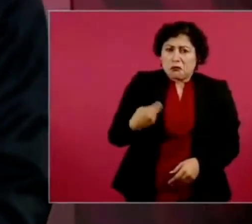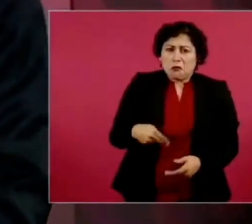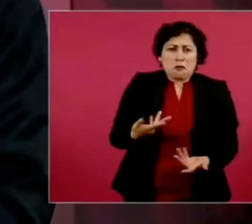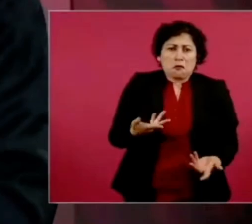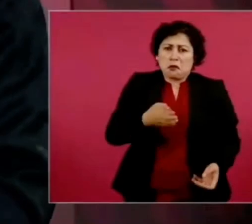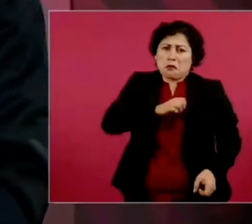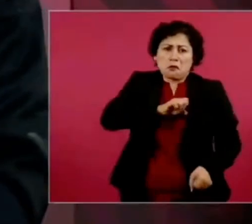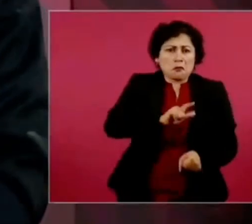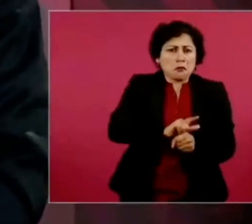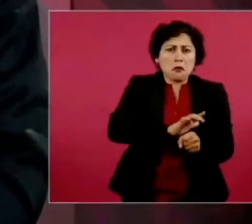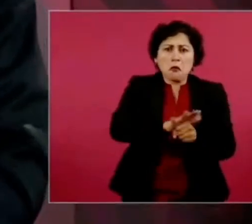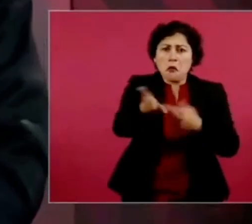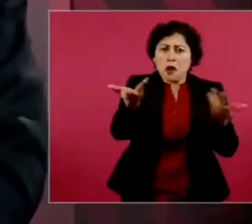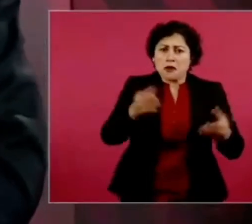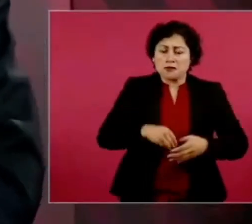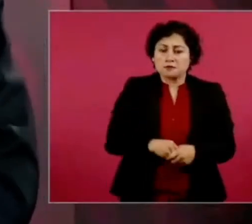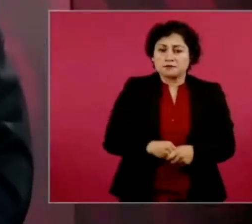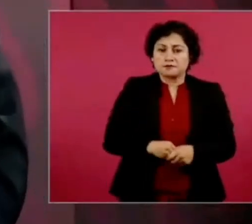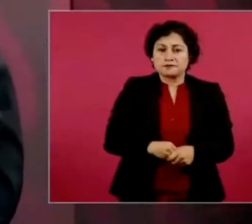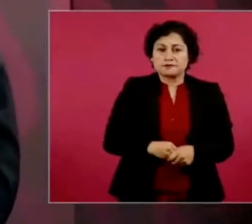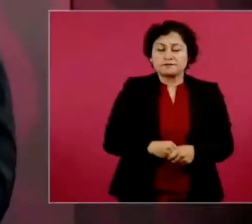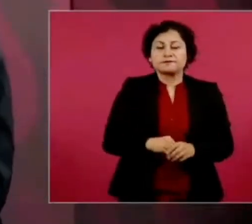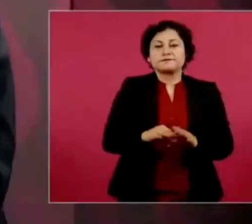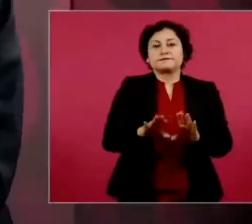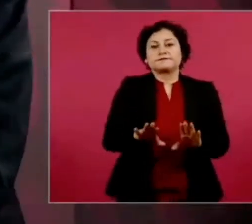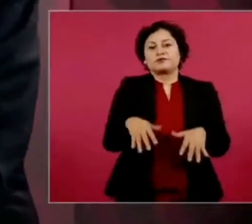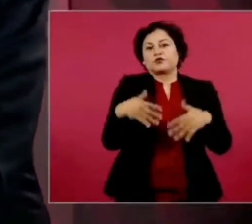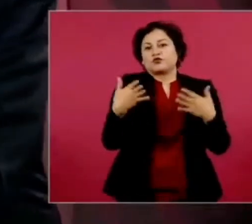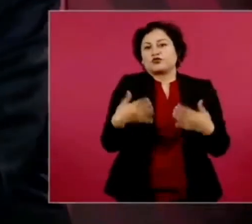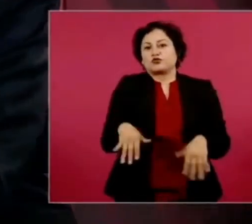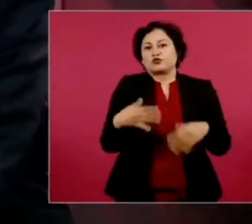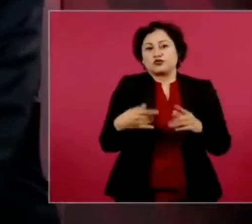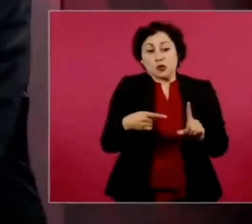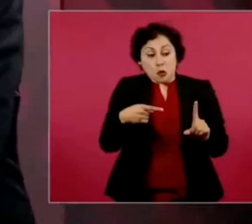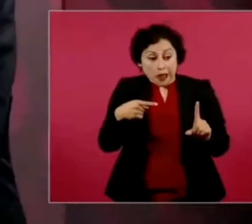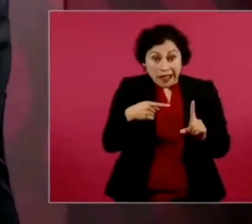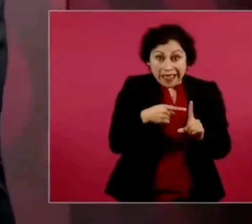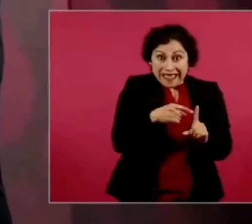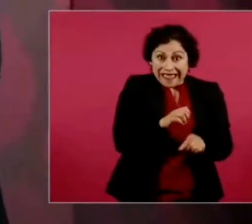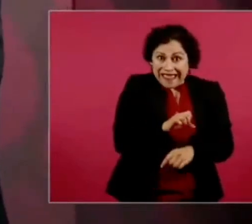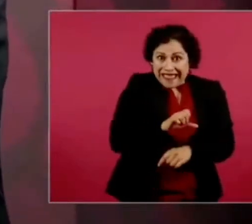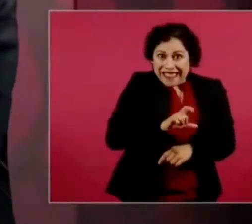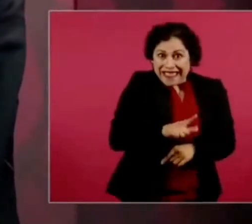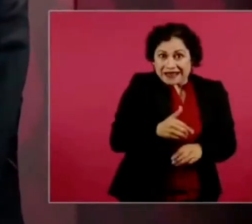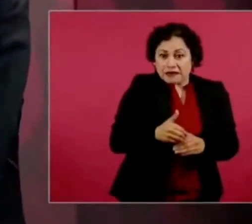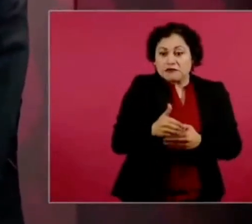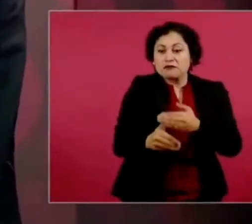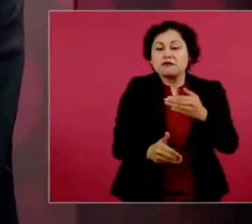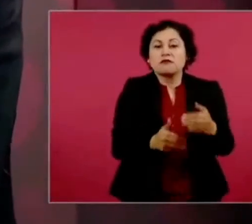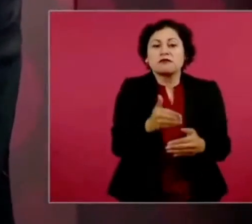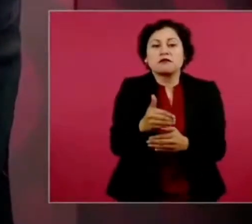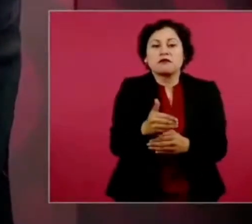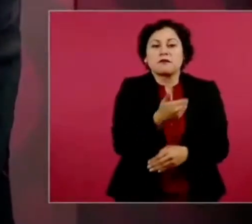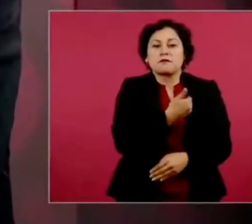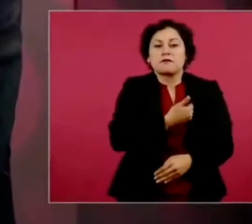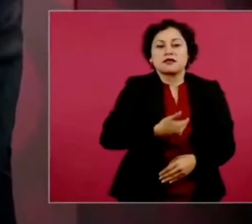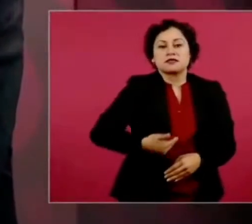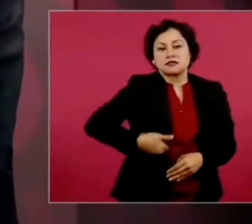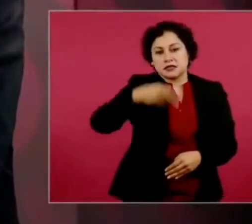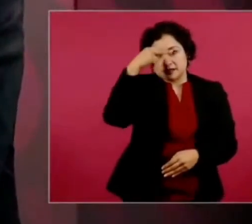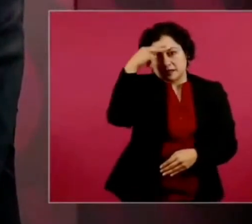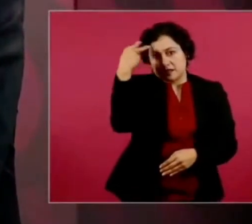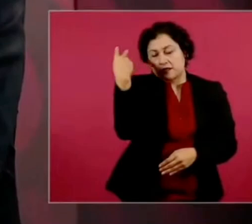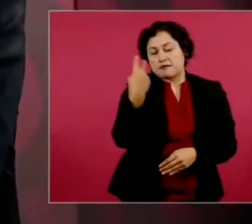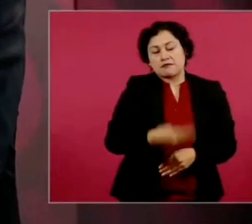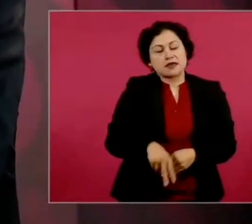El que unos años después sería el mejor presidente de México llegó en ese estado lamentable